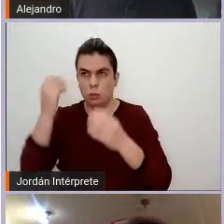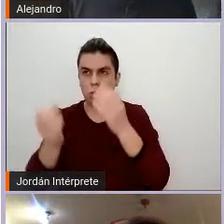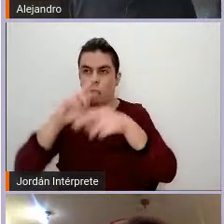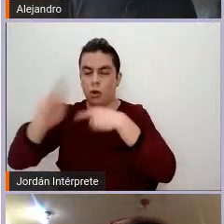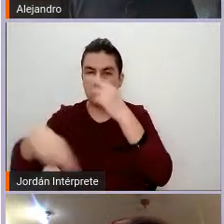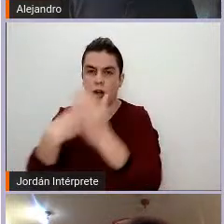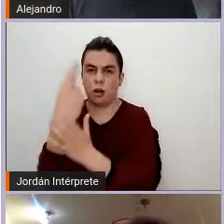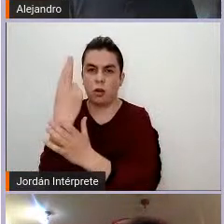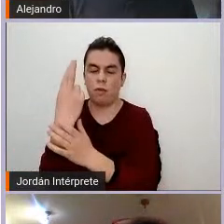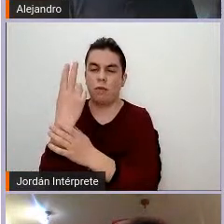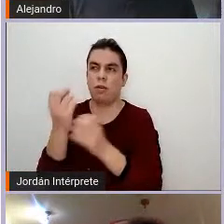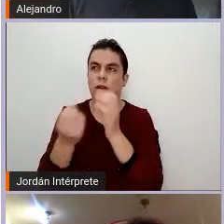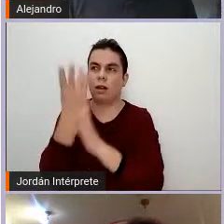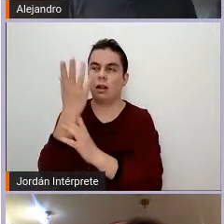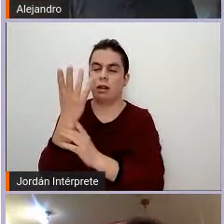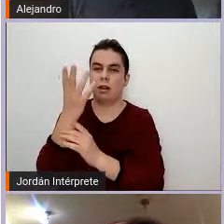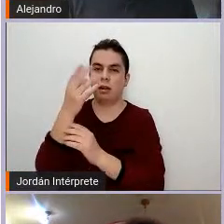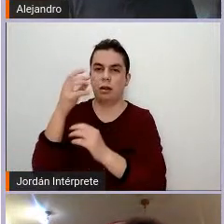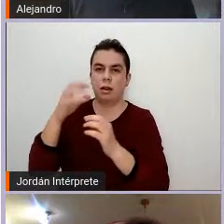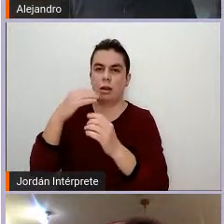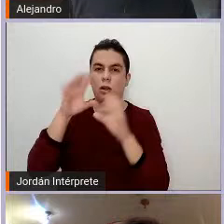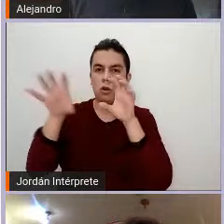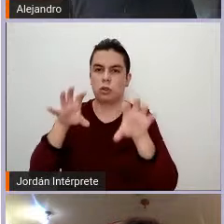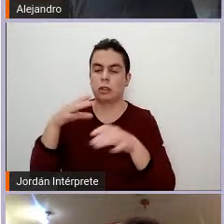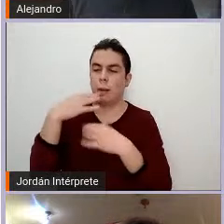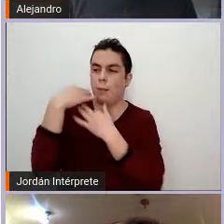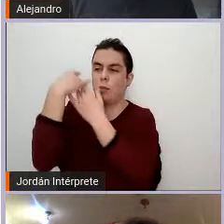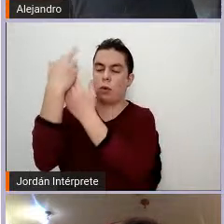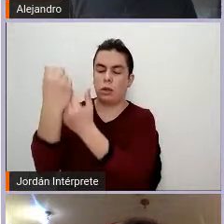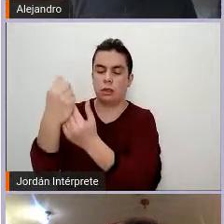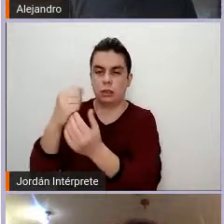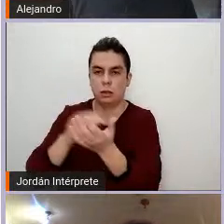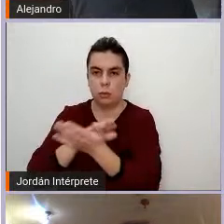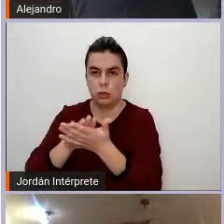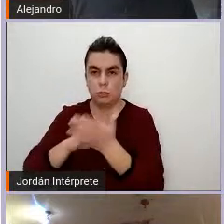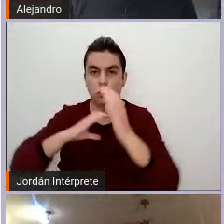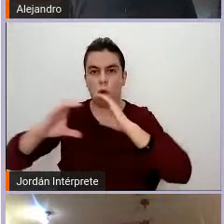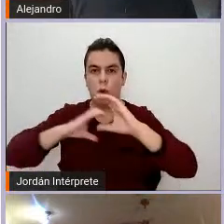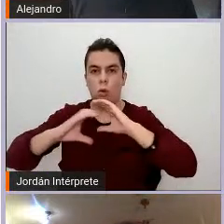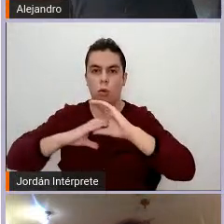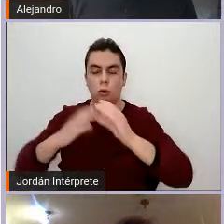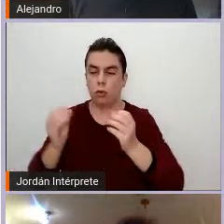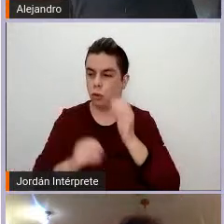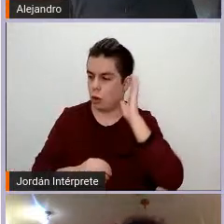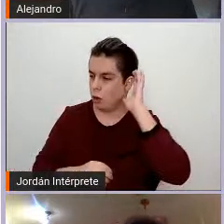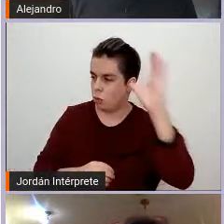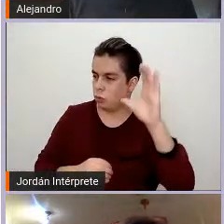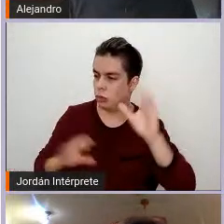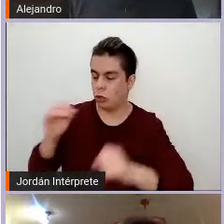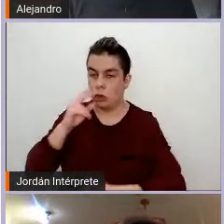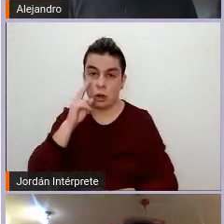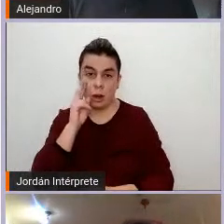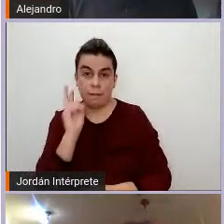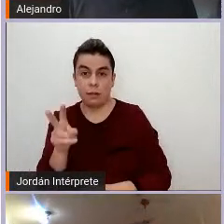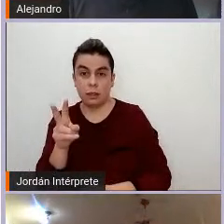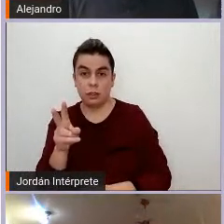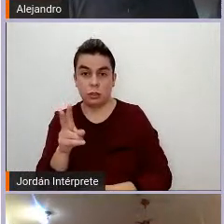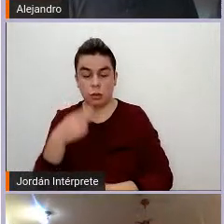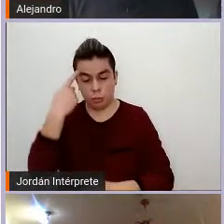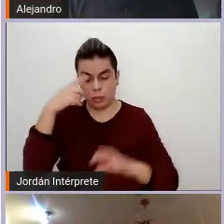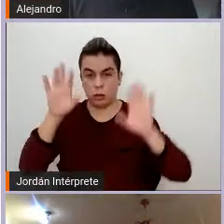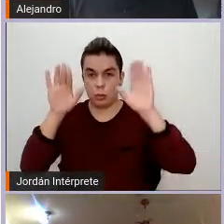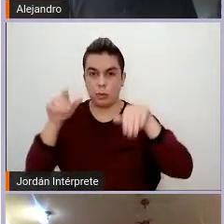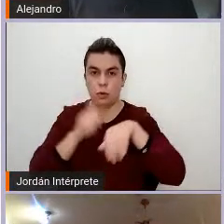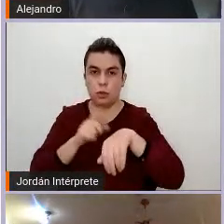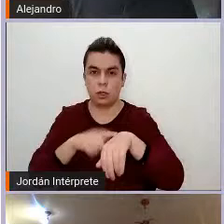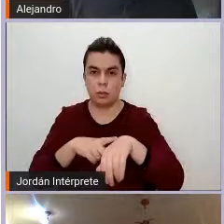porque cada uno tiene su propia forma de organización para comunicar a través de la escucha y la visión, pero al mismo tiempo, ellas